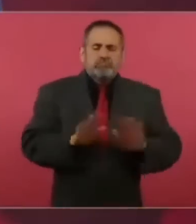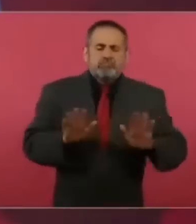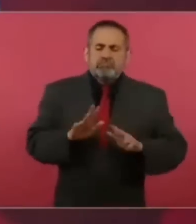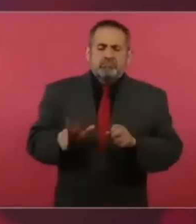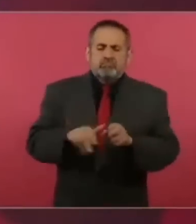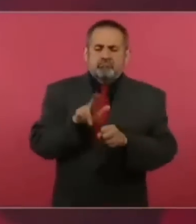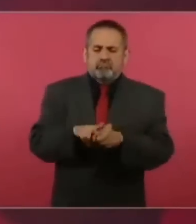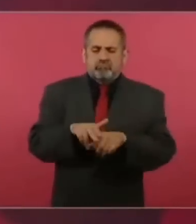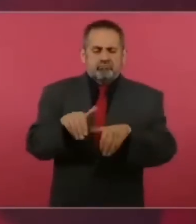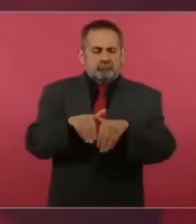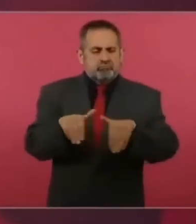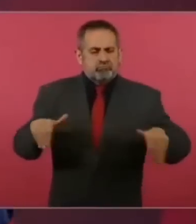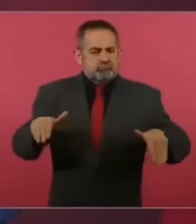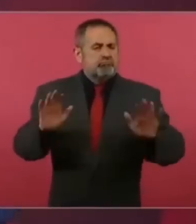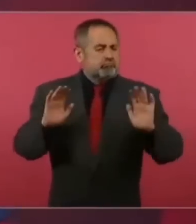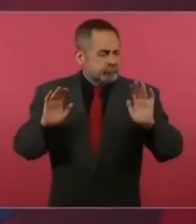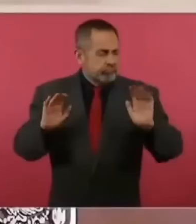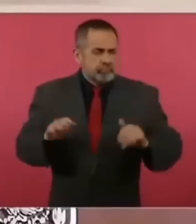Tiene